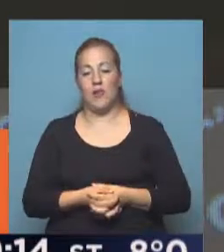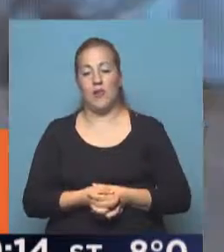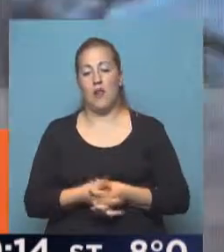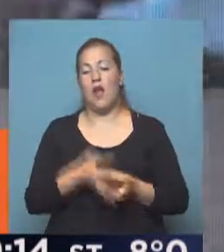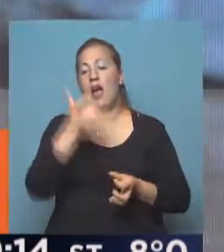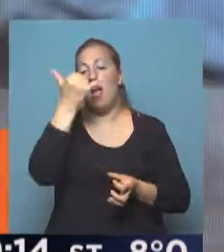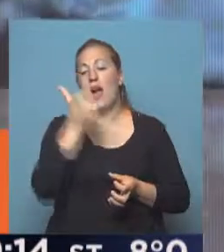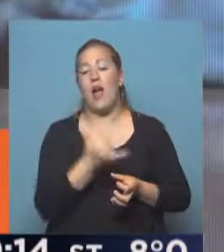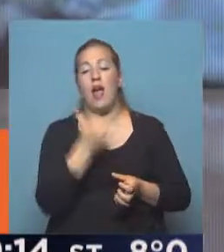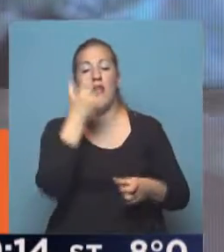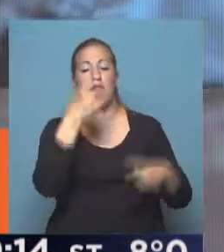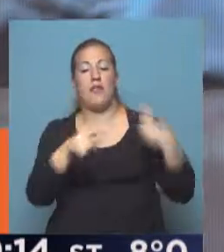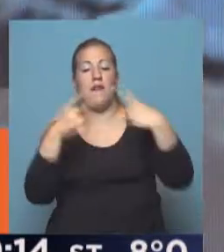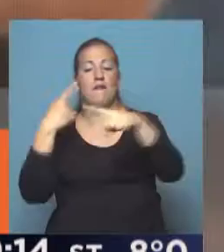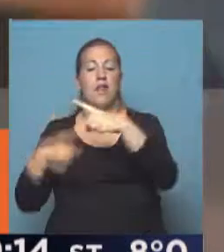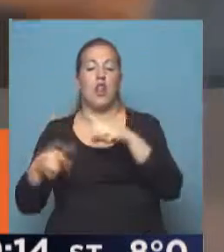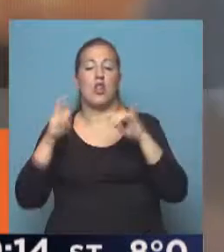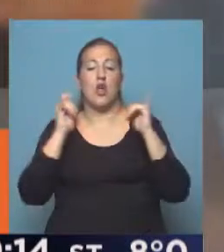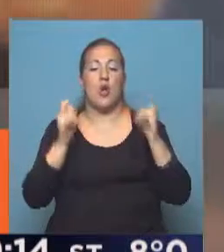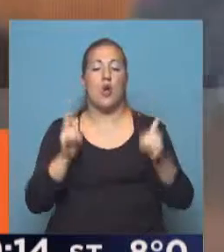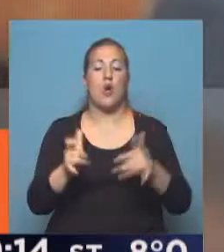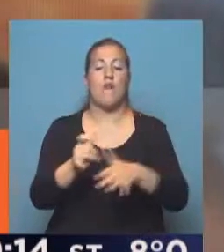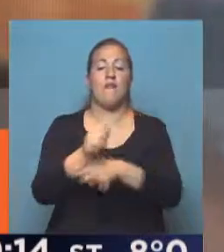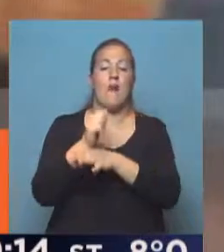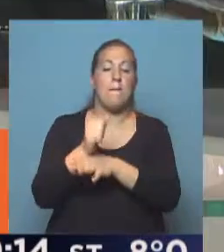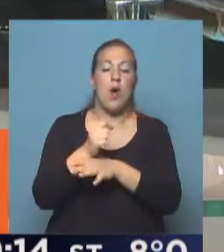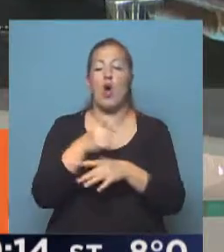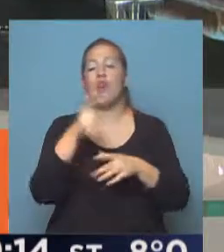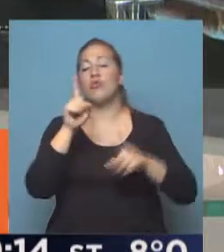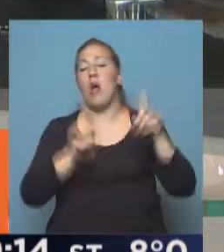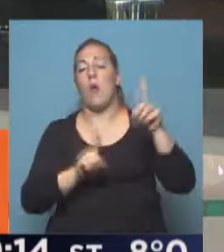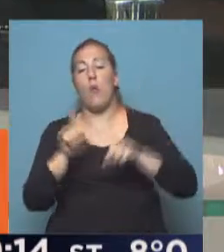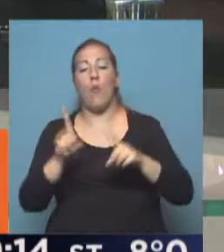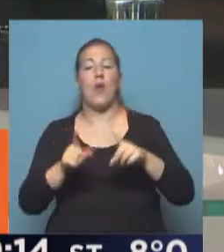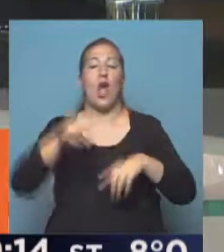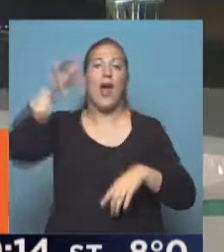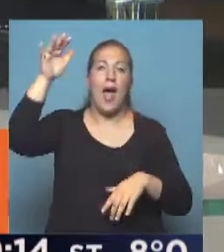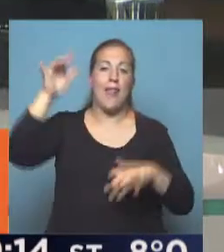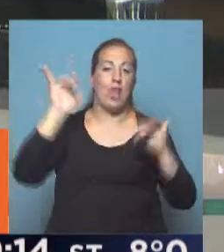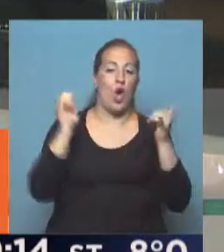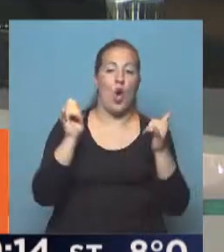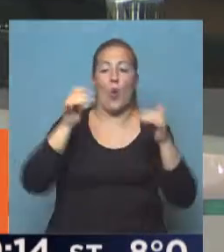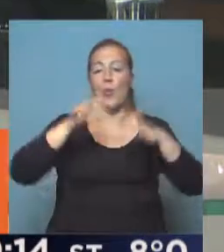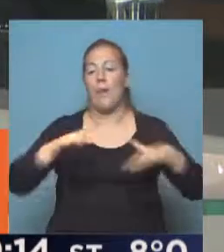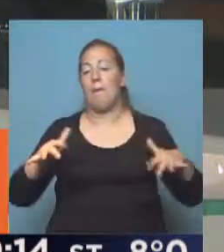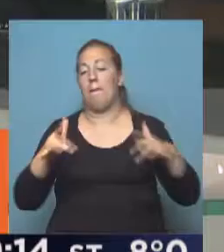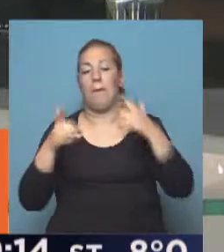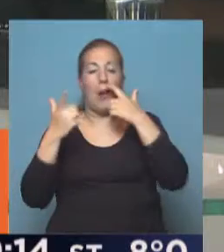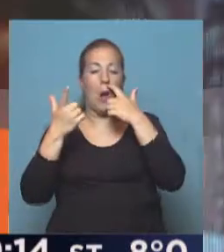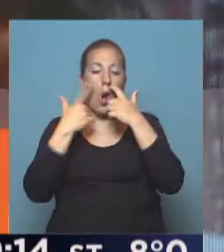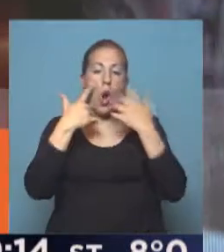diferentes generaciones de guitarristas y famosos los famosos grandes jóvenes clásicos